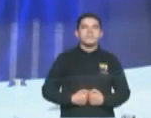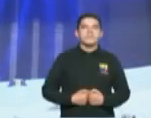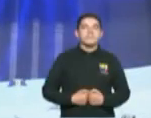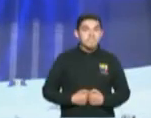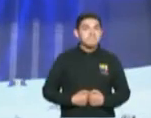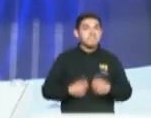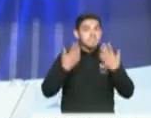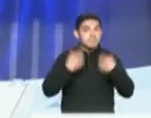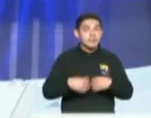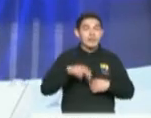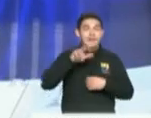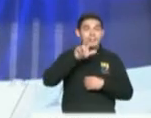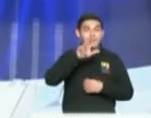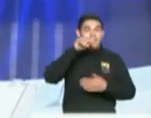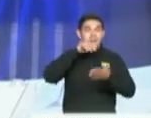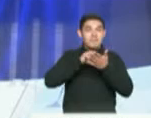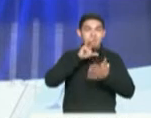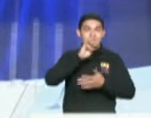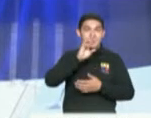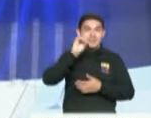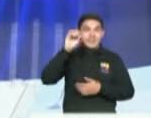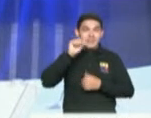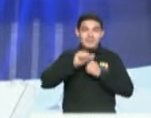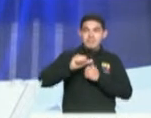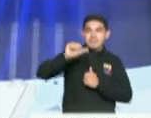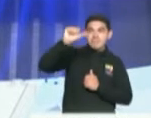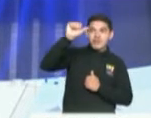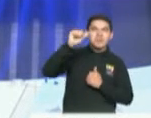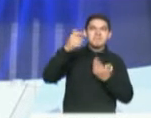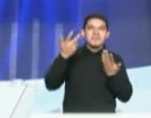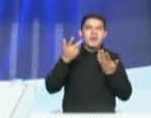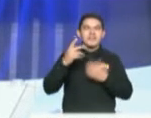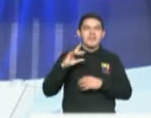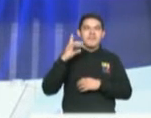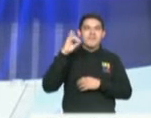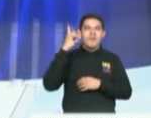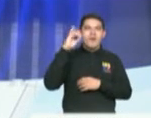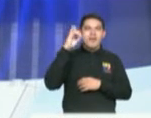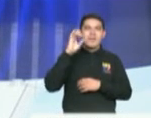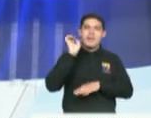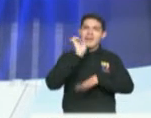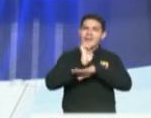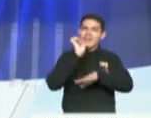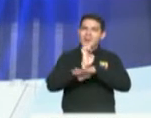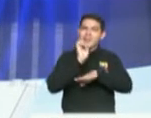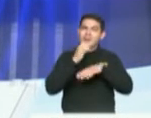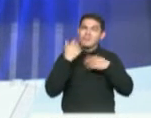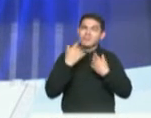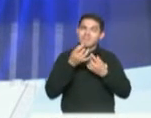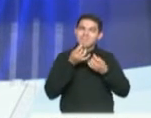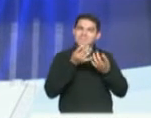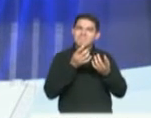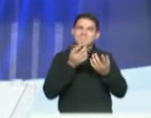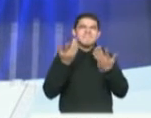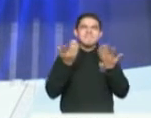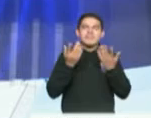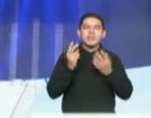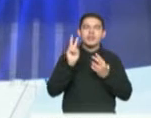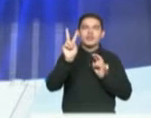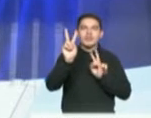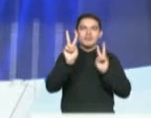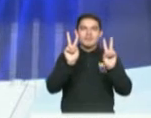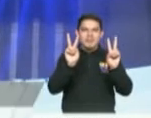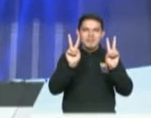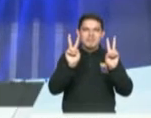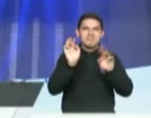a 3600 metros de altura el día de hoy en la paz ecuador la tri consiguió un empate así que este es un